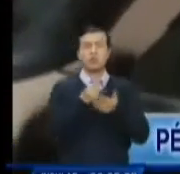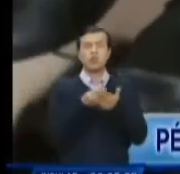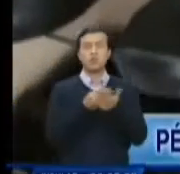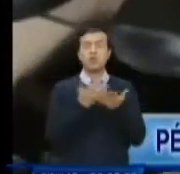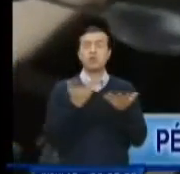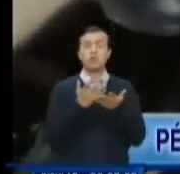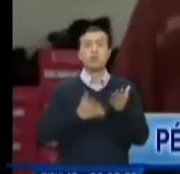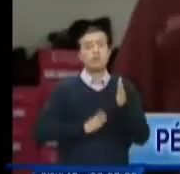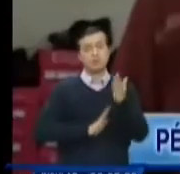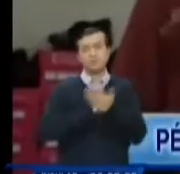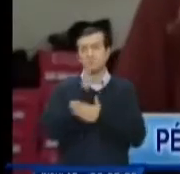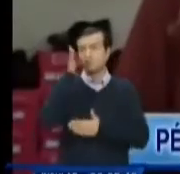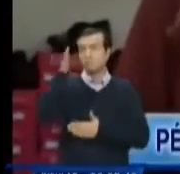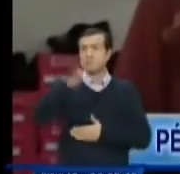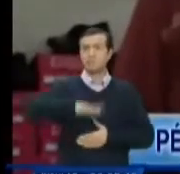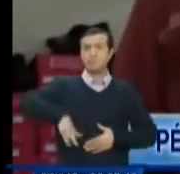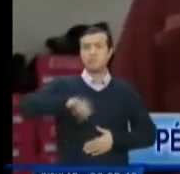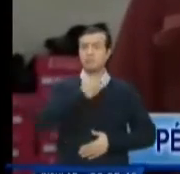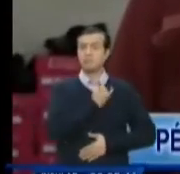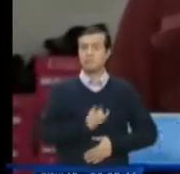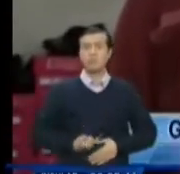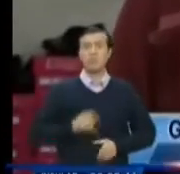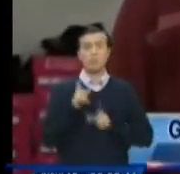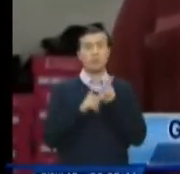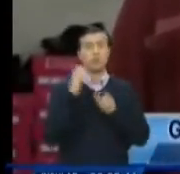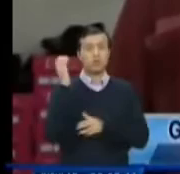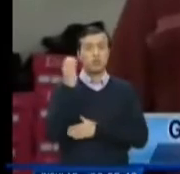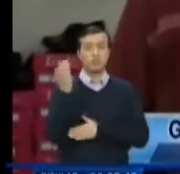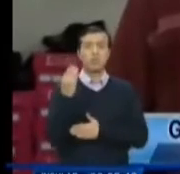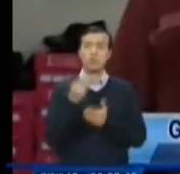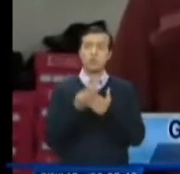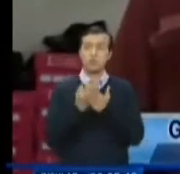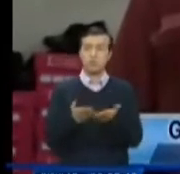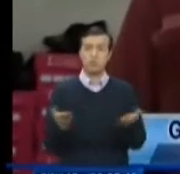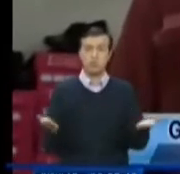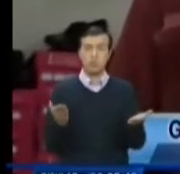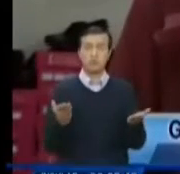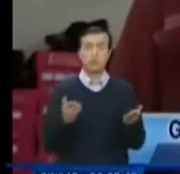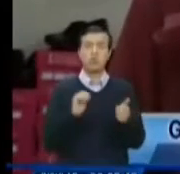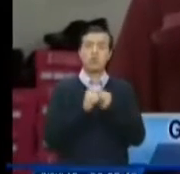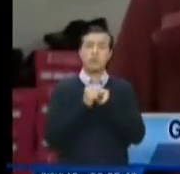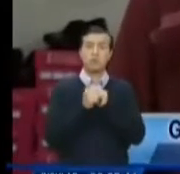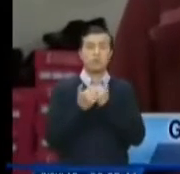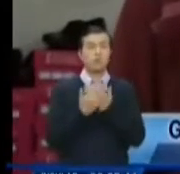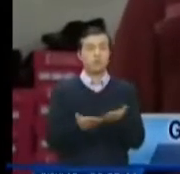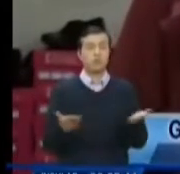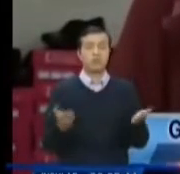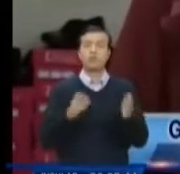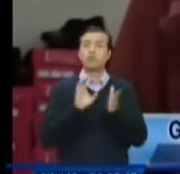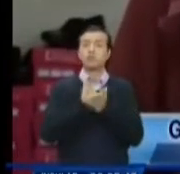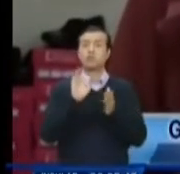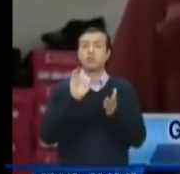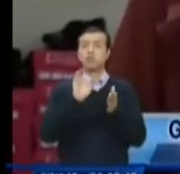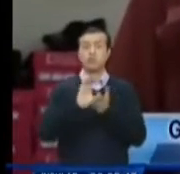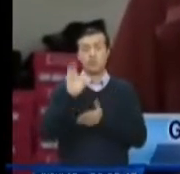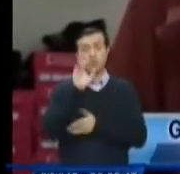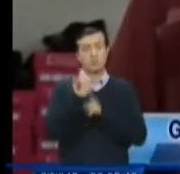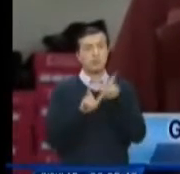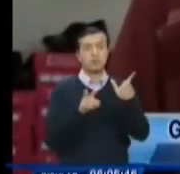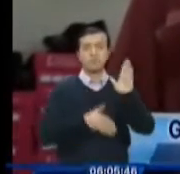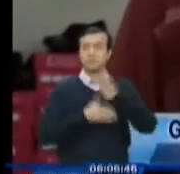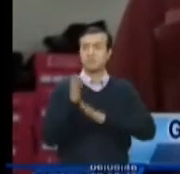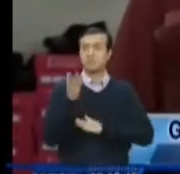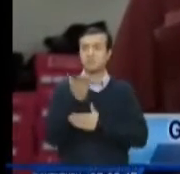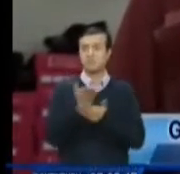en Ipiales. Y bueno, la gente de Colombia trajo también zapato escolar, zapato deportivo entonces. Y nuestra gente fue para allá y